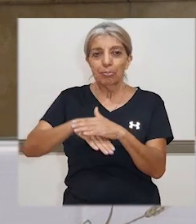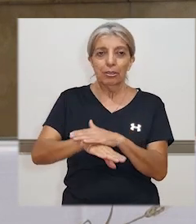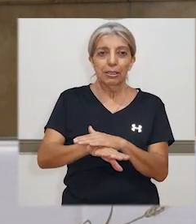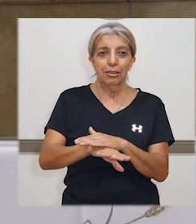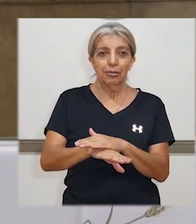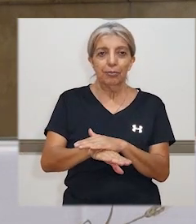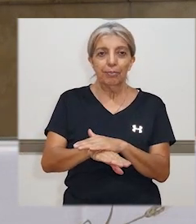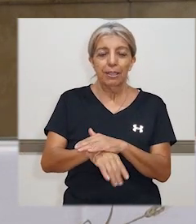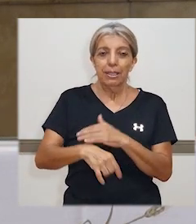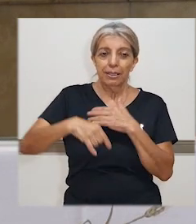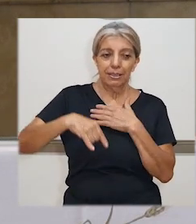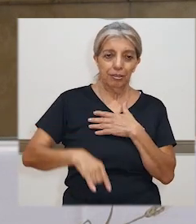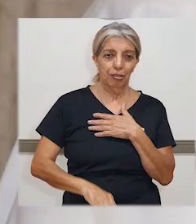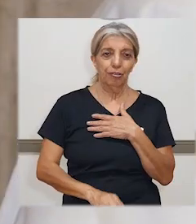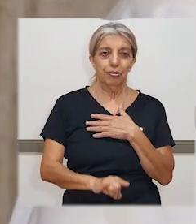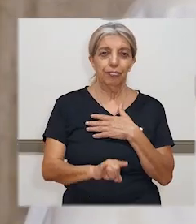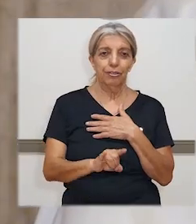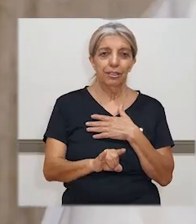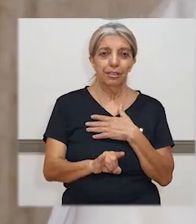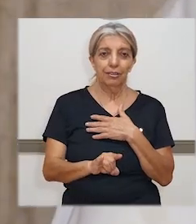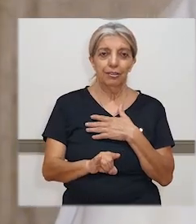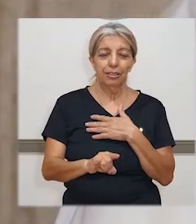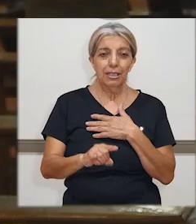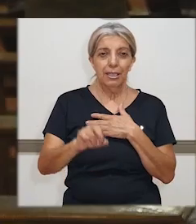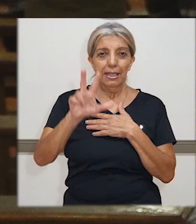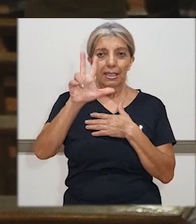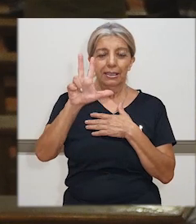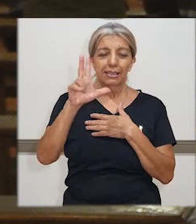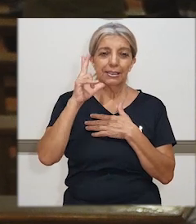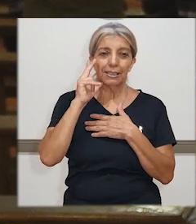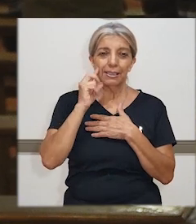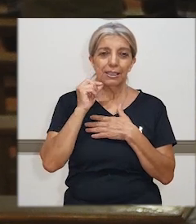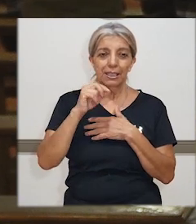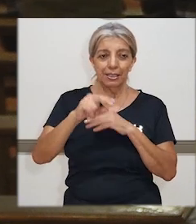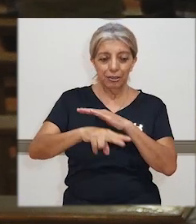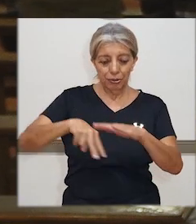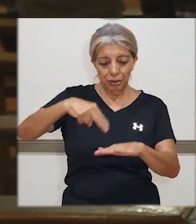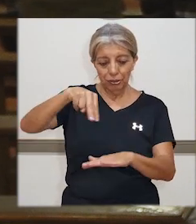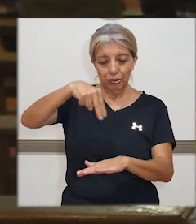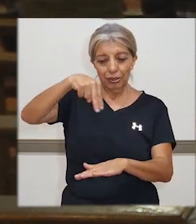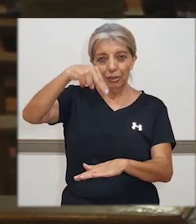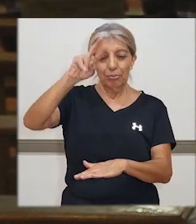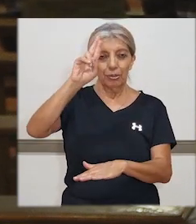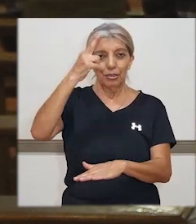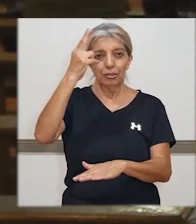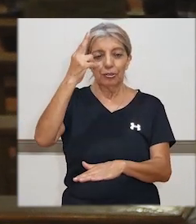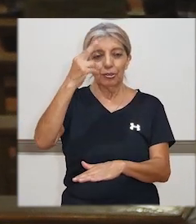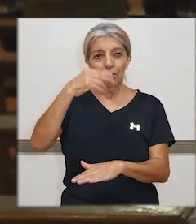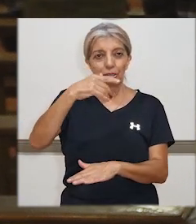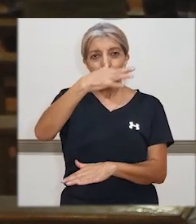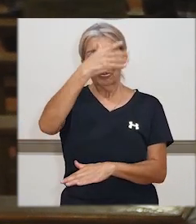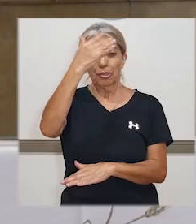crucificado, muerto y sepultado, descendió a los infiernos, al tercer día resucitó de entre